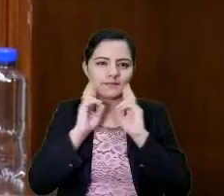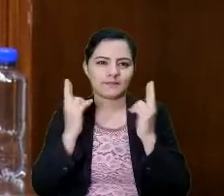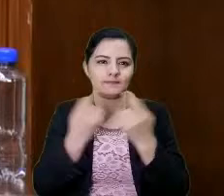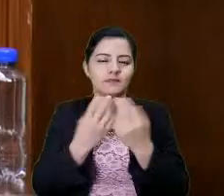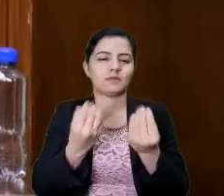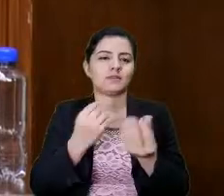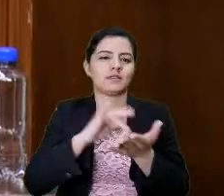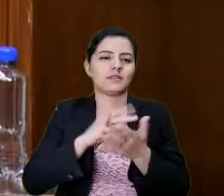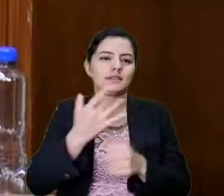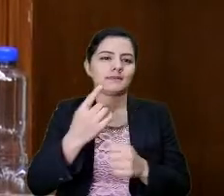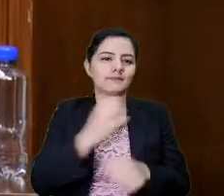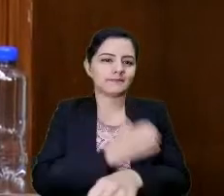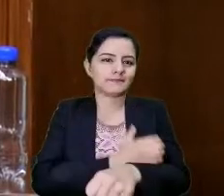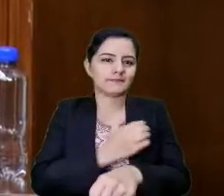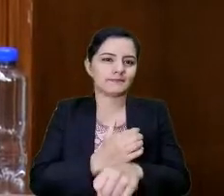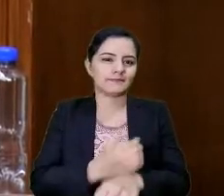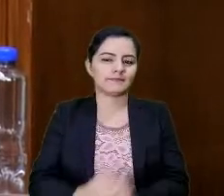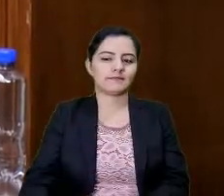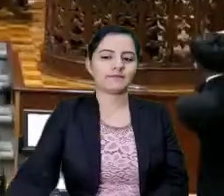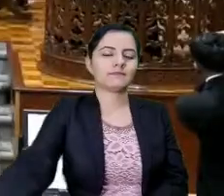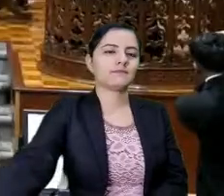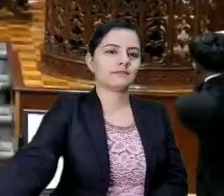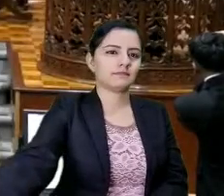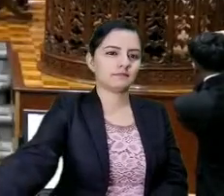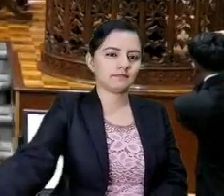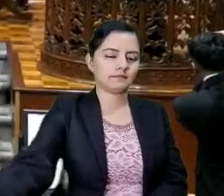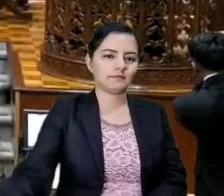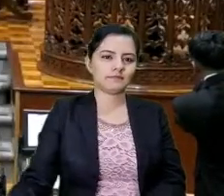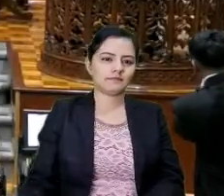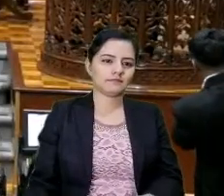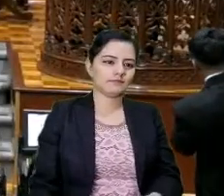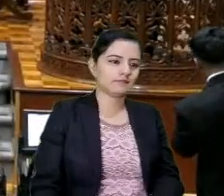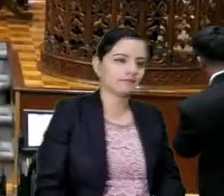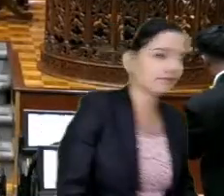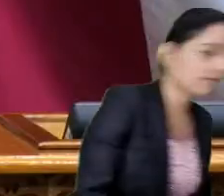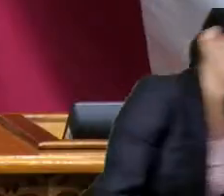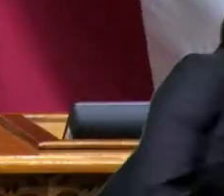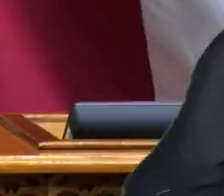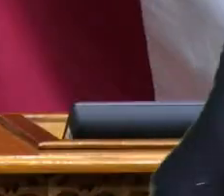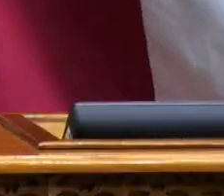y compañeros. Gracias, diputado. Se atiende su petición y se registra la iniciativa.